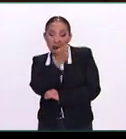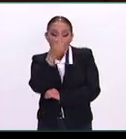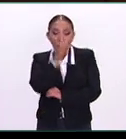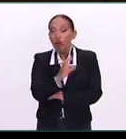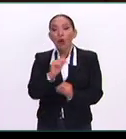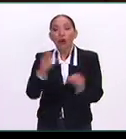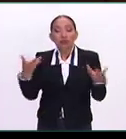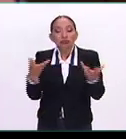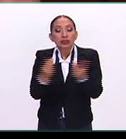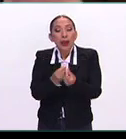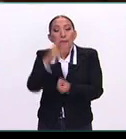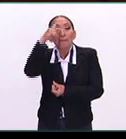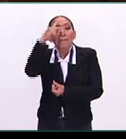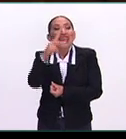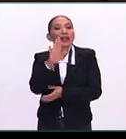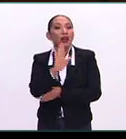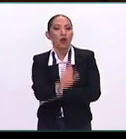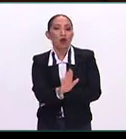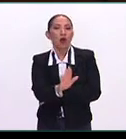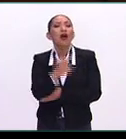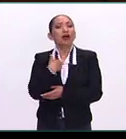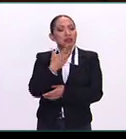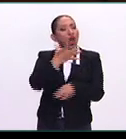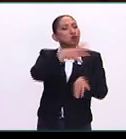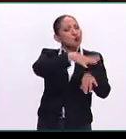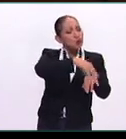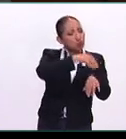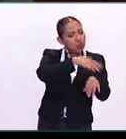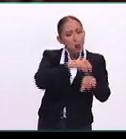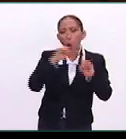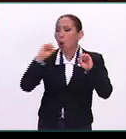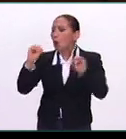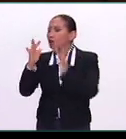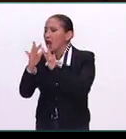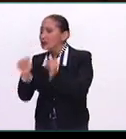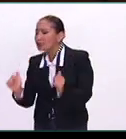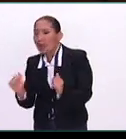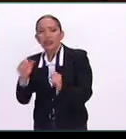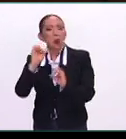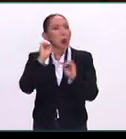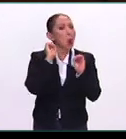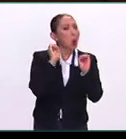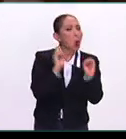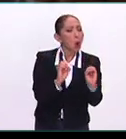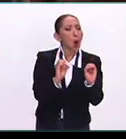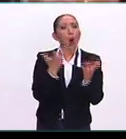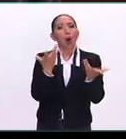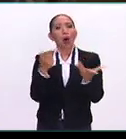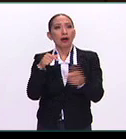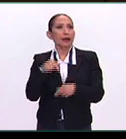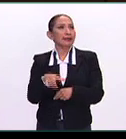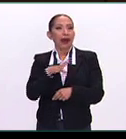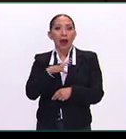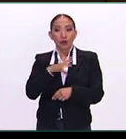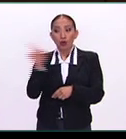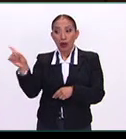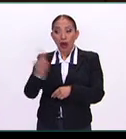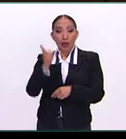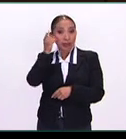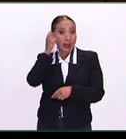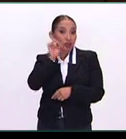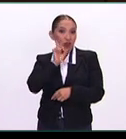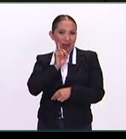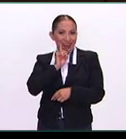mexicanos, aunque sea de origen suizo, o de origen francés, o de origen... Aquí tenemos una que fue